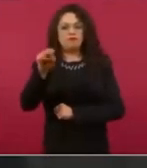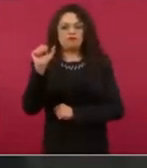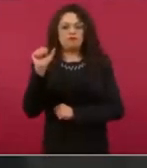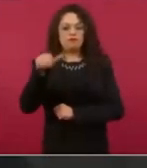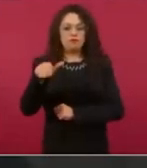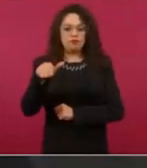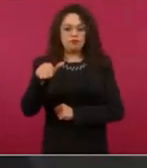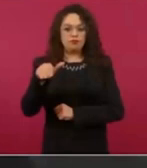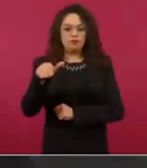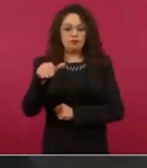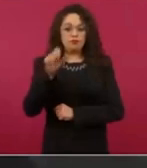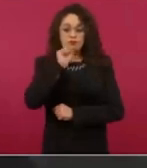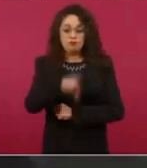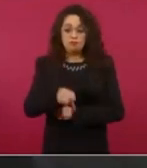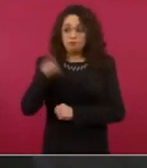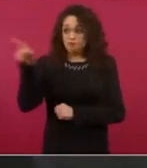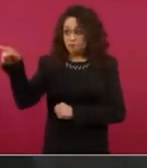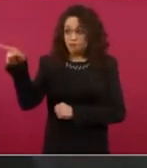Lorenzo Córdoba, ¿no?